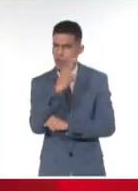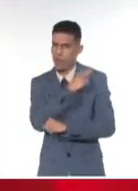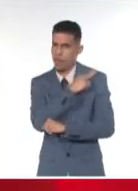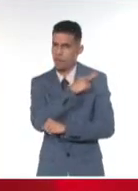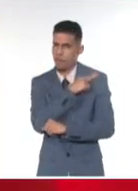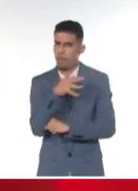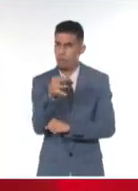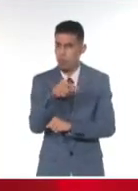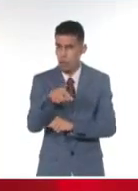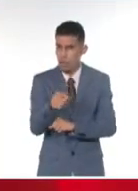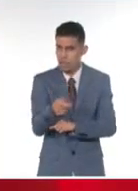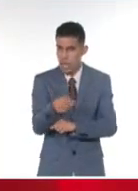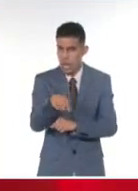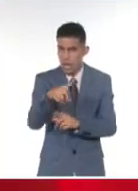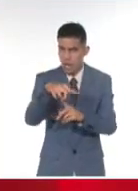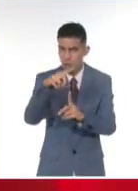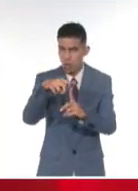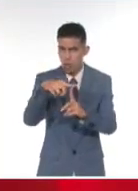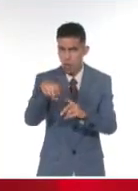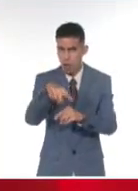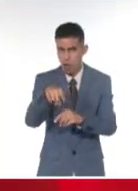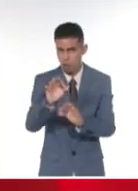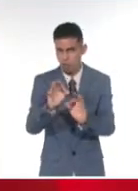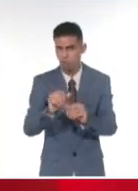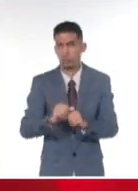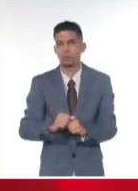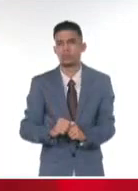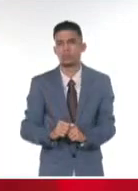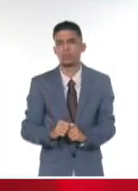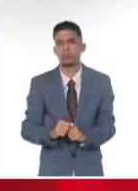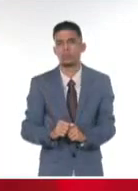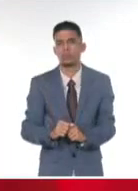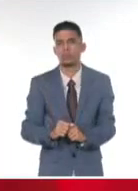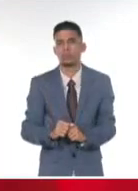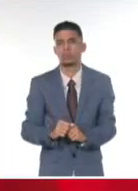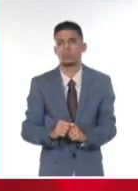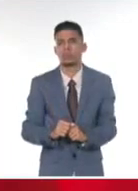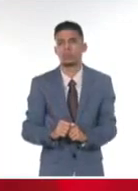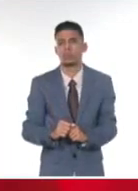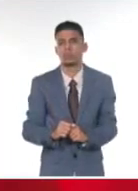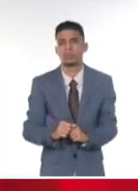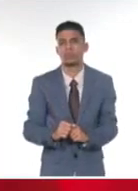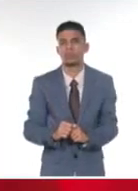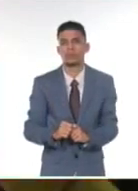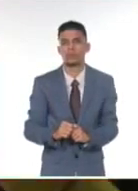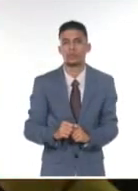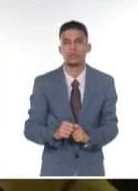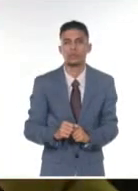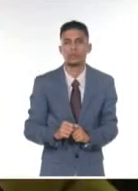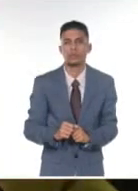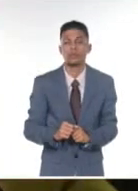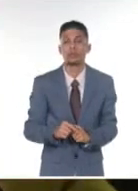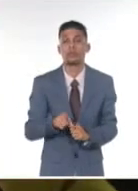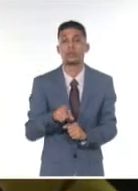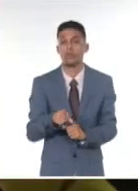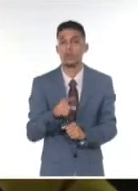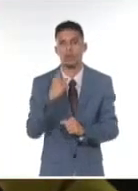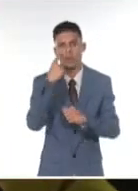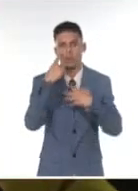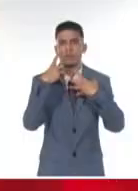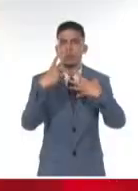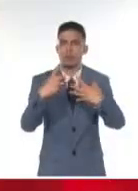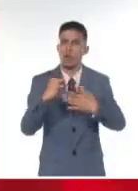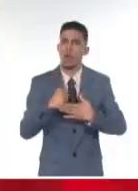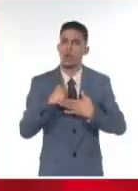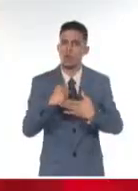Aquí muy cercanos a ustedes que prácticamente es frontera con las tuna donde eso creo que también ayuda